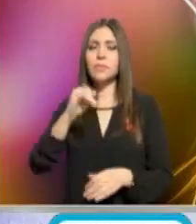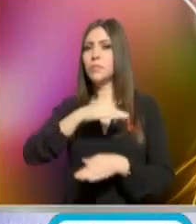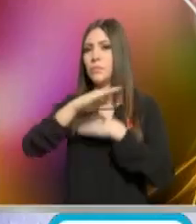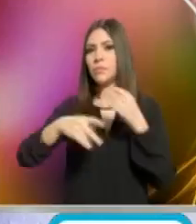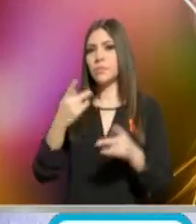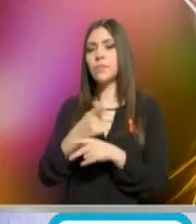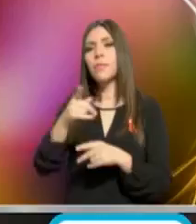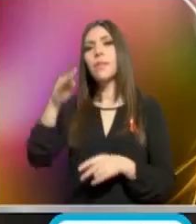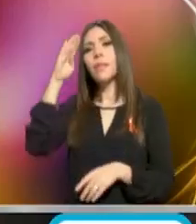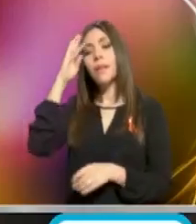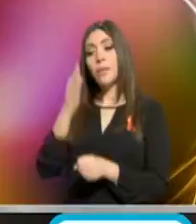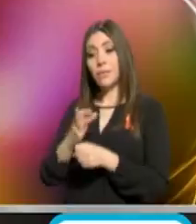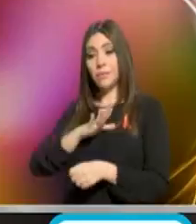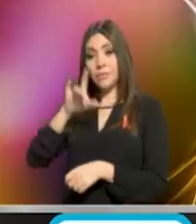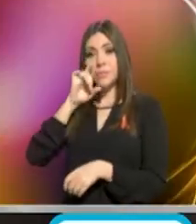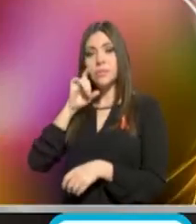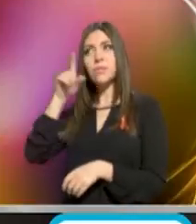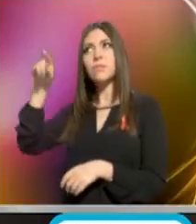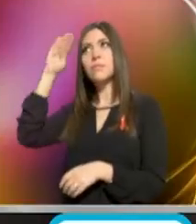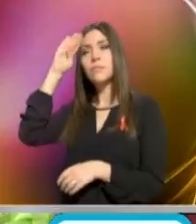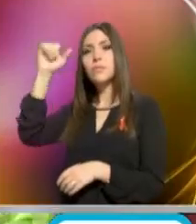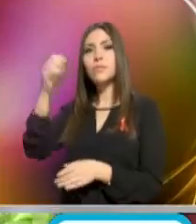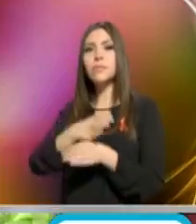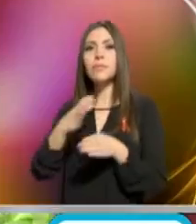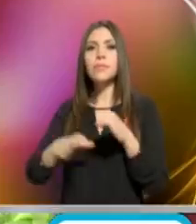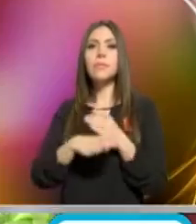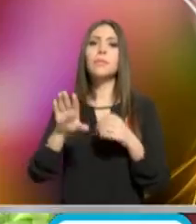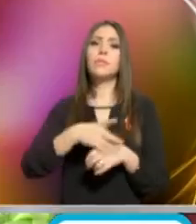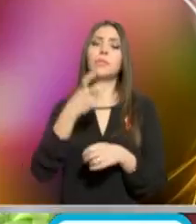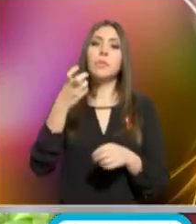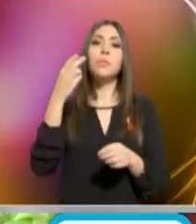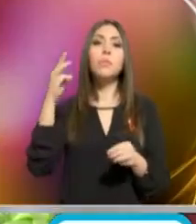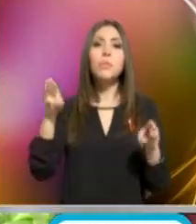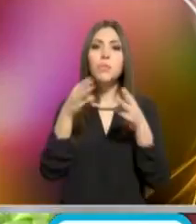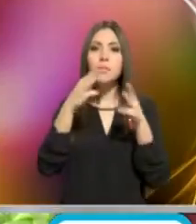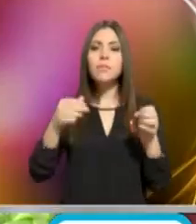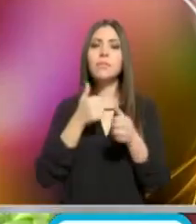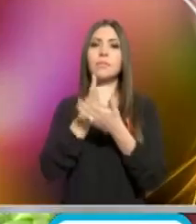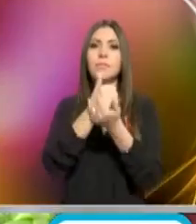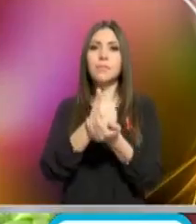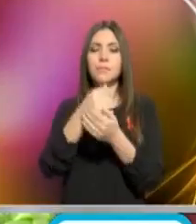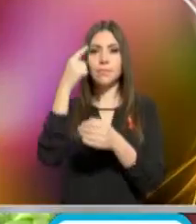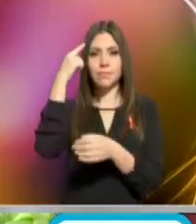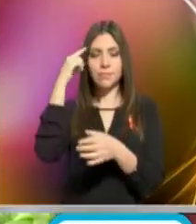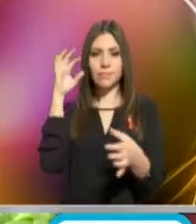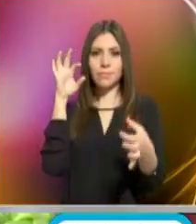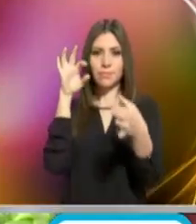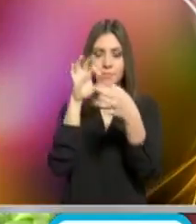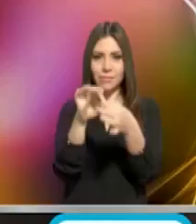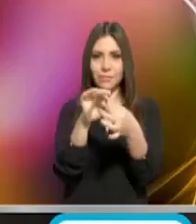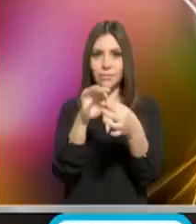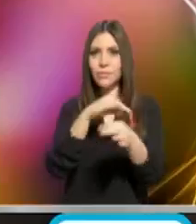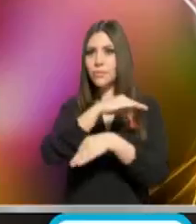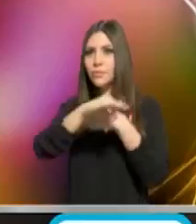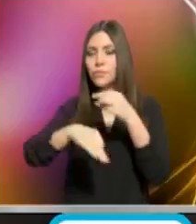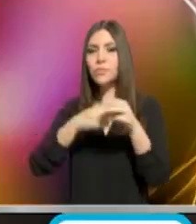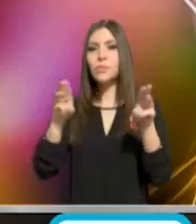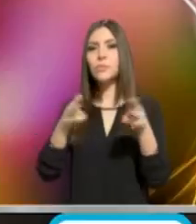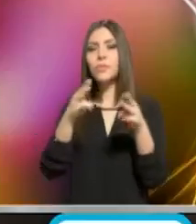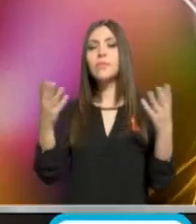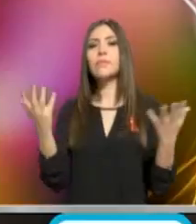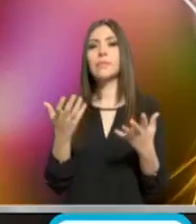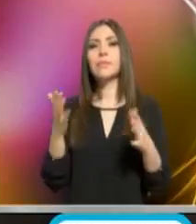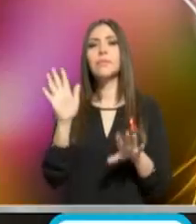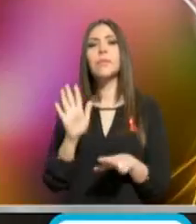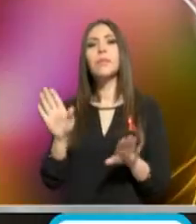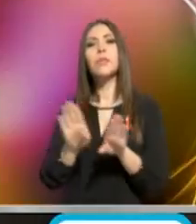pasar. Ok, la música nos ayuda a concentrar todos nuestros sentidos a través de la melodía en lo que estamos haciendo. Abrir ¿Es como un nuestras conector